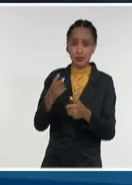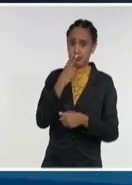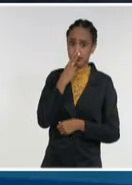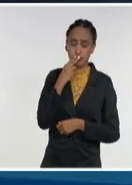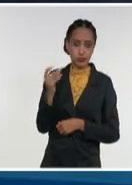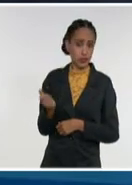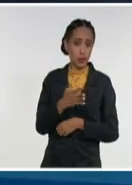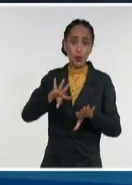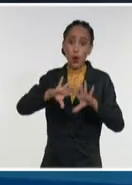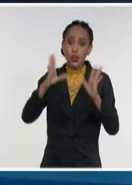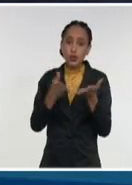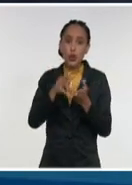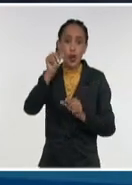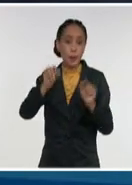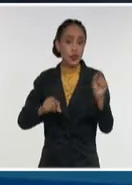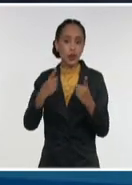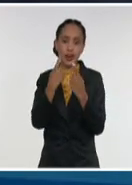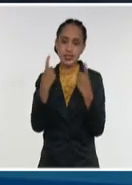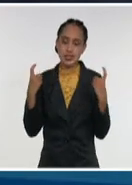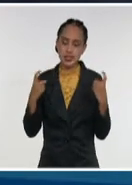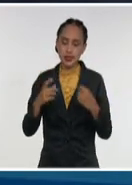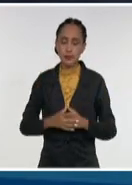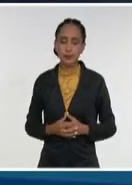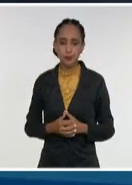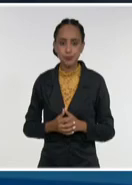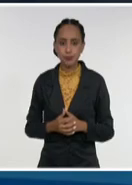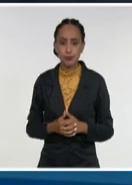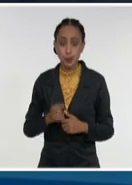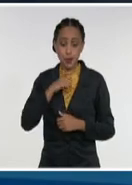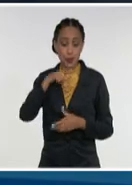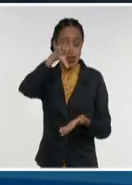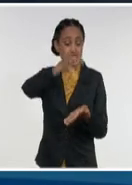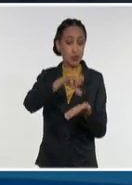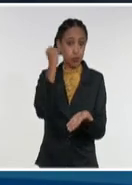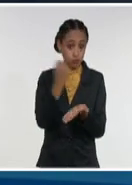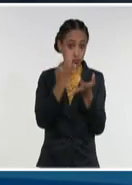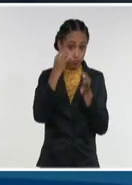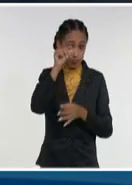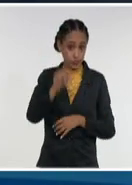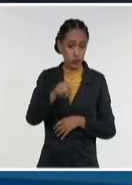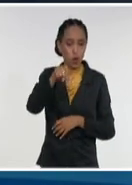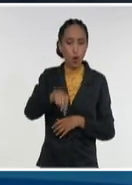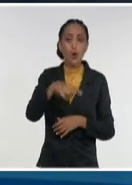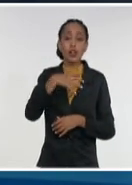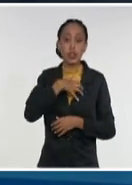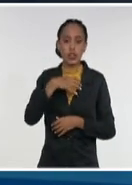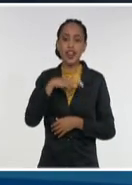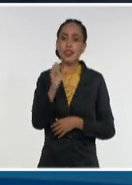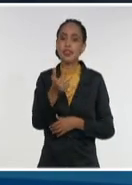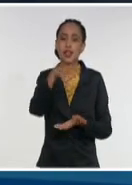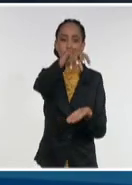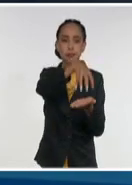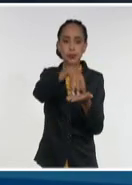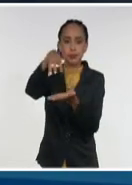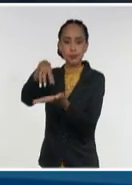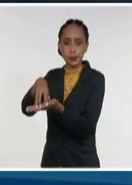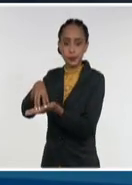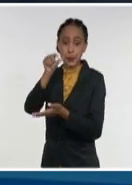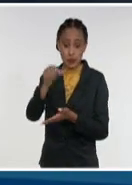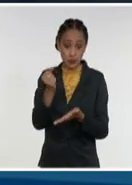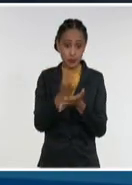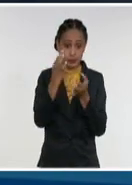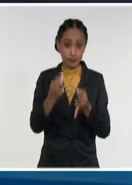lo necesiten. En el caso de los centros de confirmado, hoy la provincia tiene 10 centros de pacientes confirmados y con una